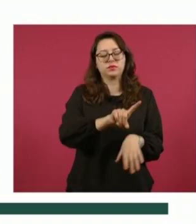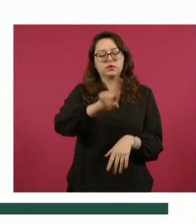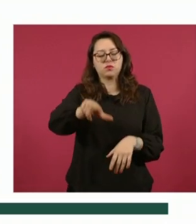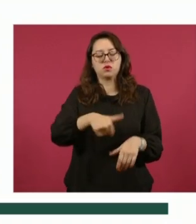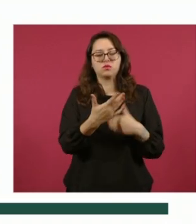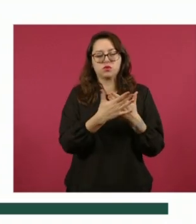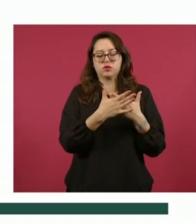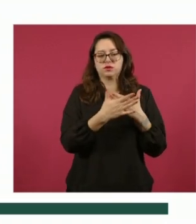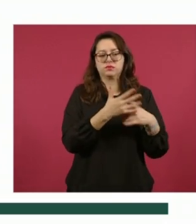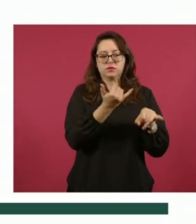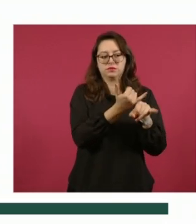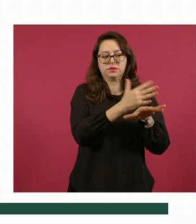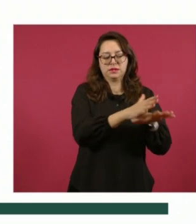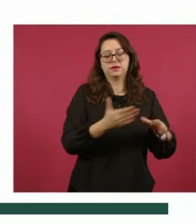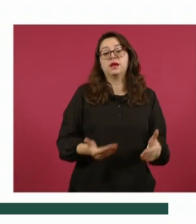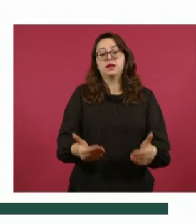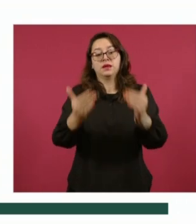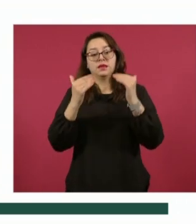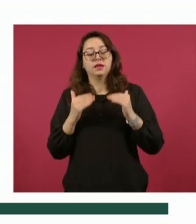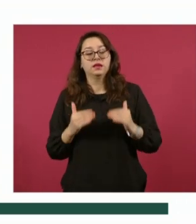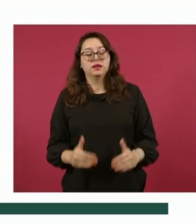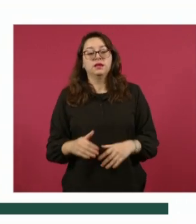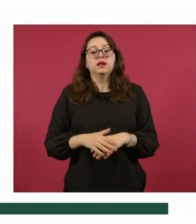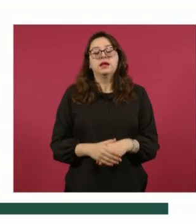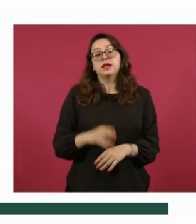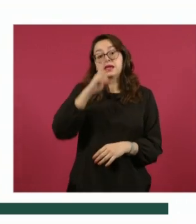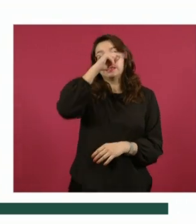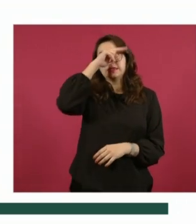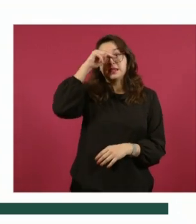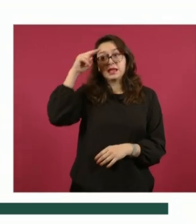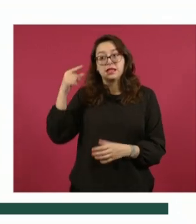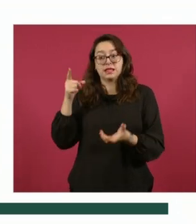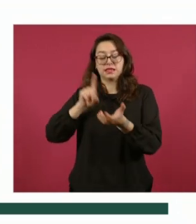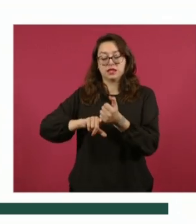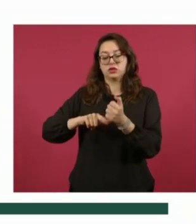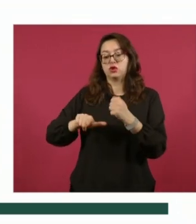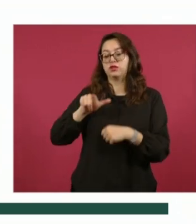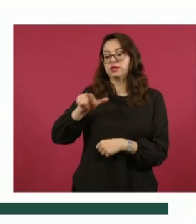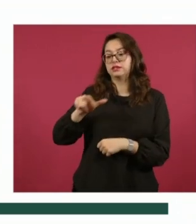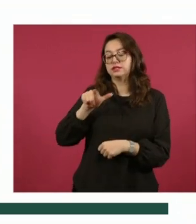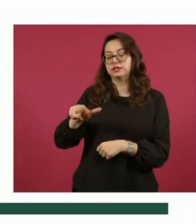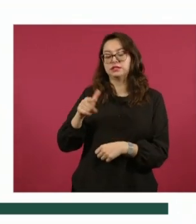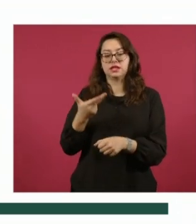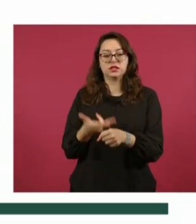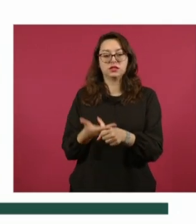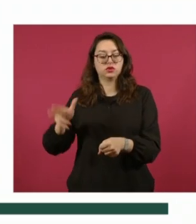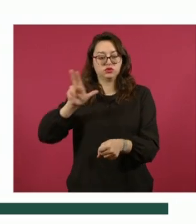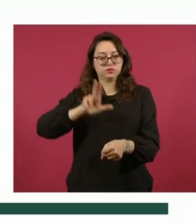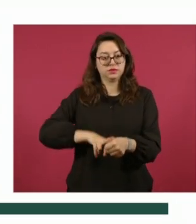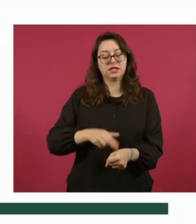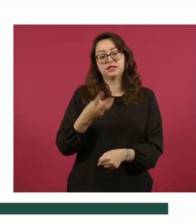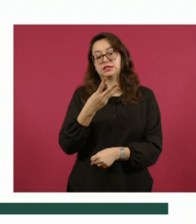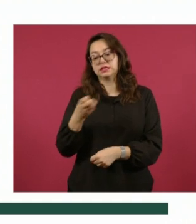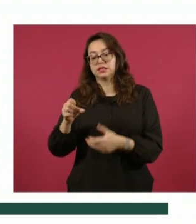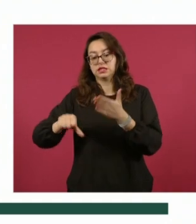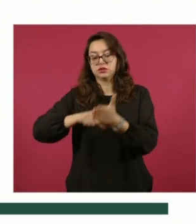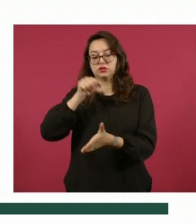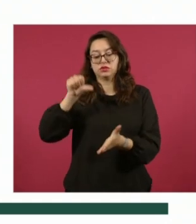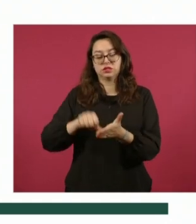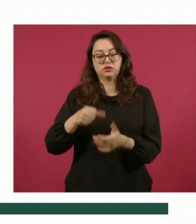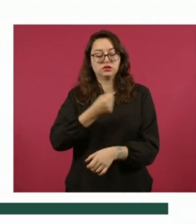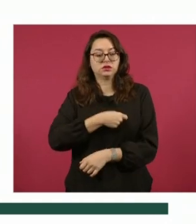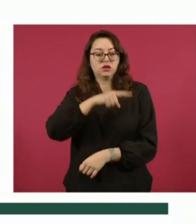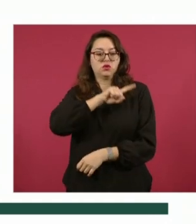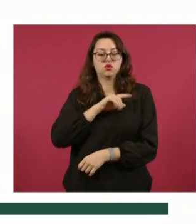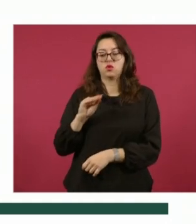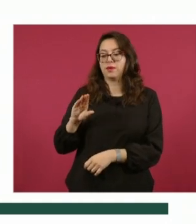de los estados? En Nayarit, para la rehabilitación de 17 hospitales y 300 centros de salud, hay un avance del 45% y